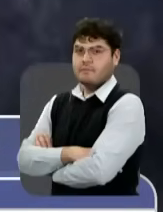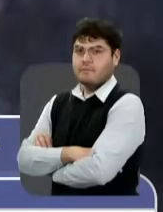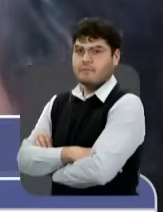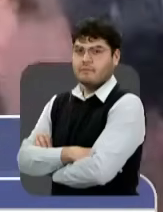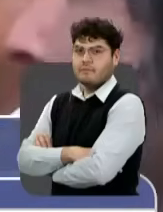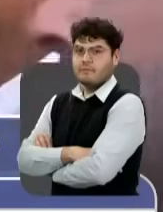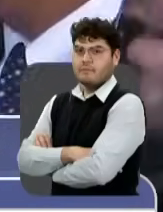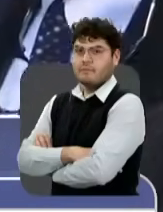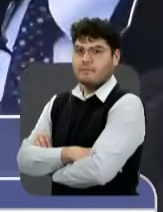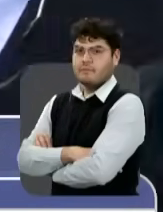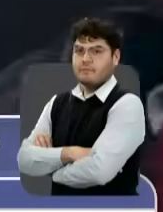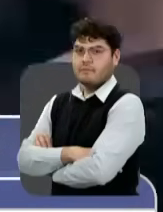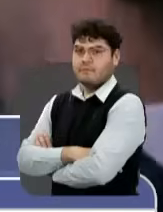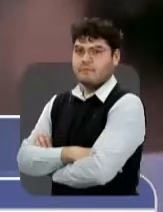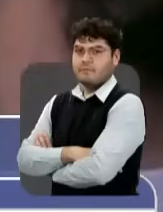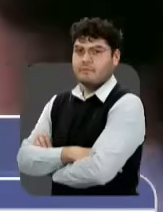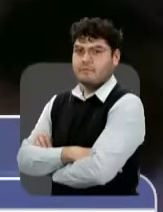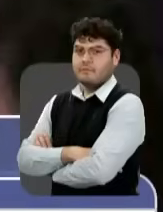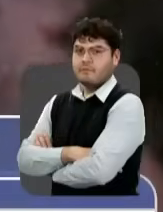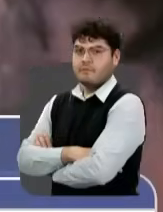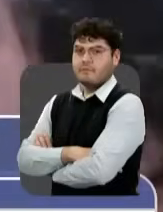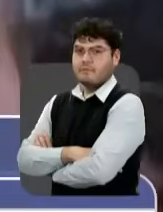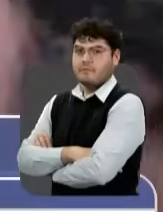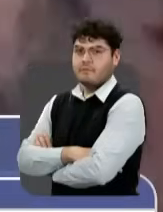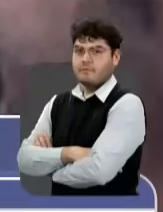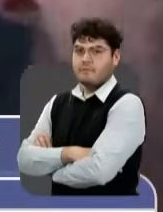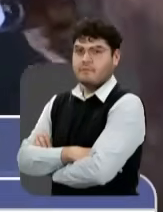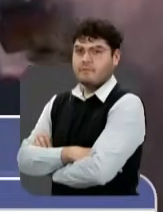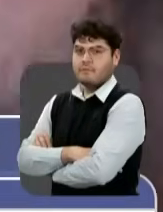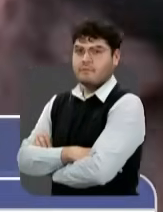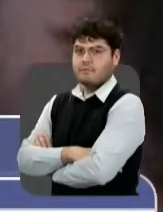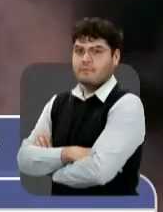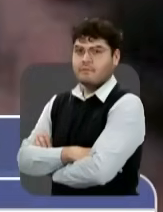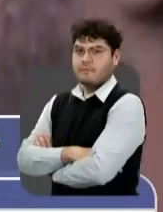jornada de formalización. Exactamente, líneas abiertas para lo que será la llegada